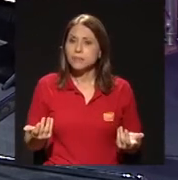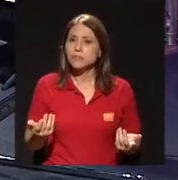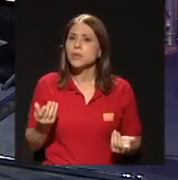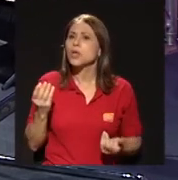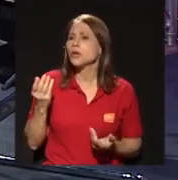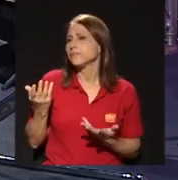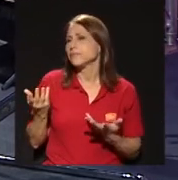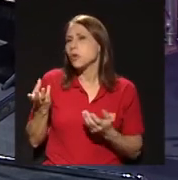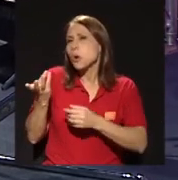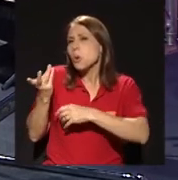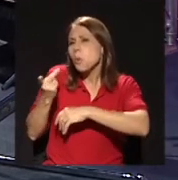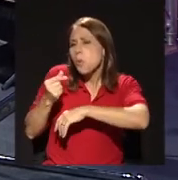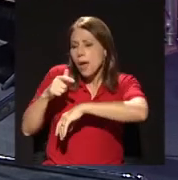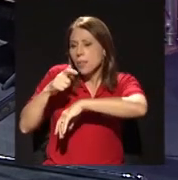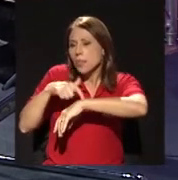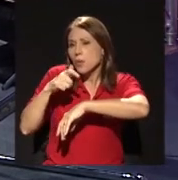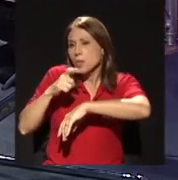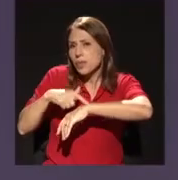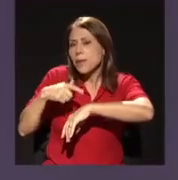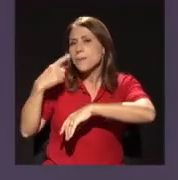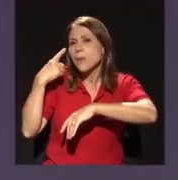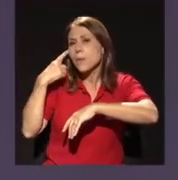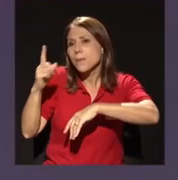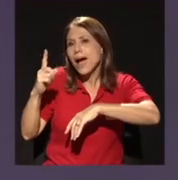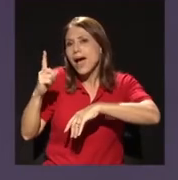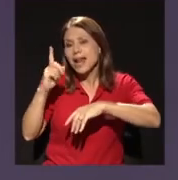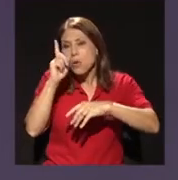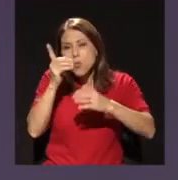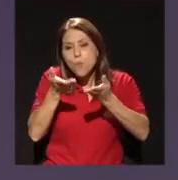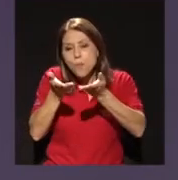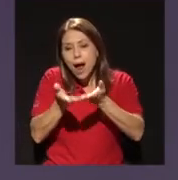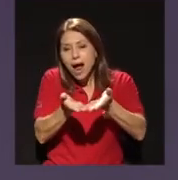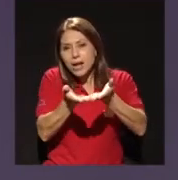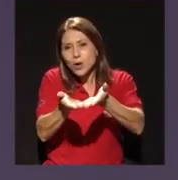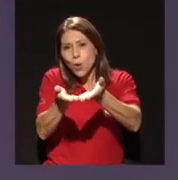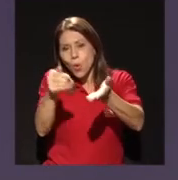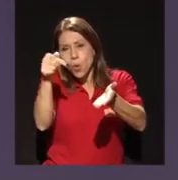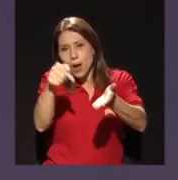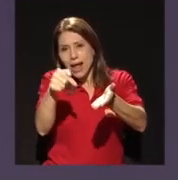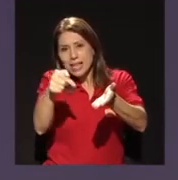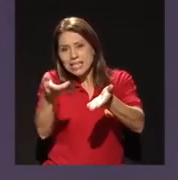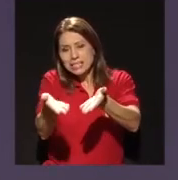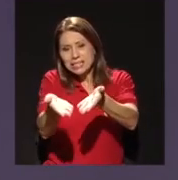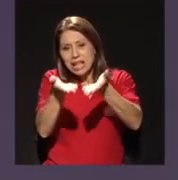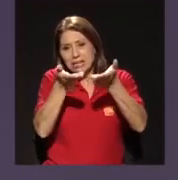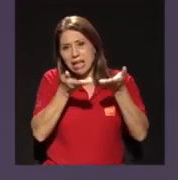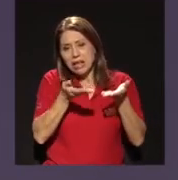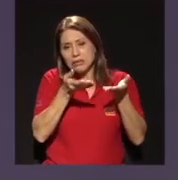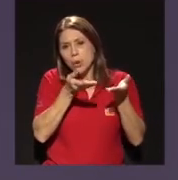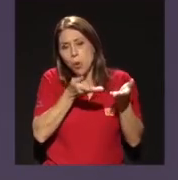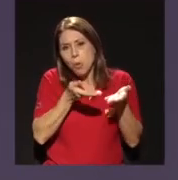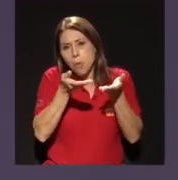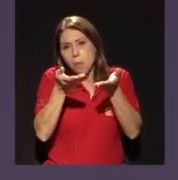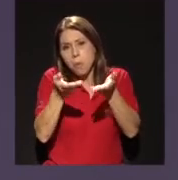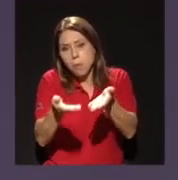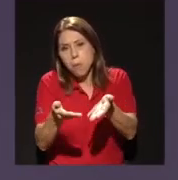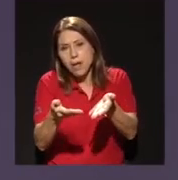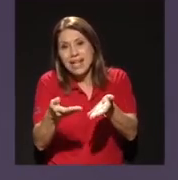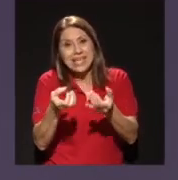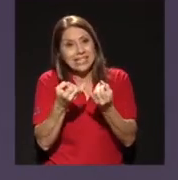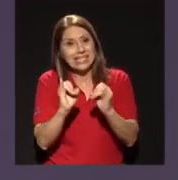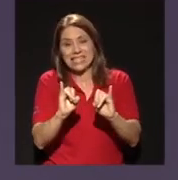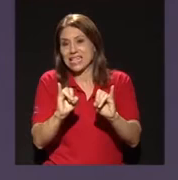¿cuánto se tarda para descargar o cargar un barco sin las grúas, actualmente? ¿Sin las grúas?